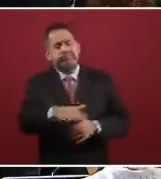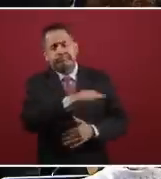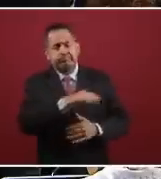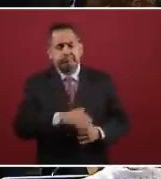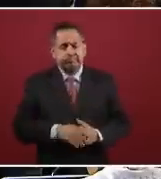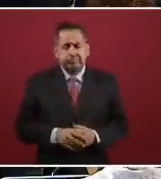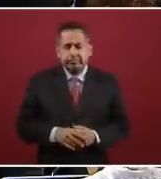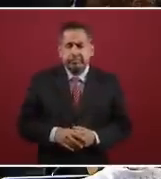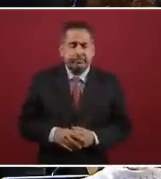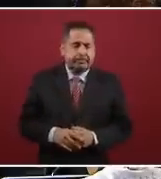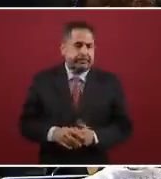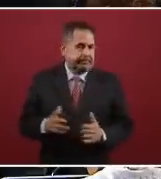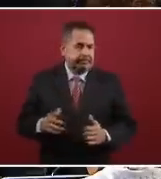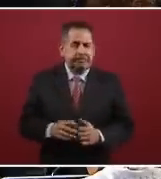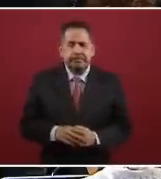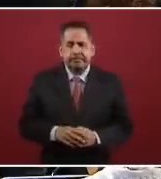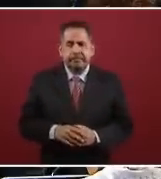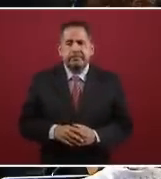Más